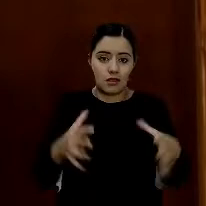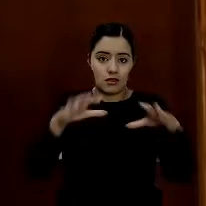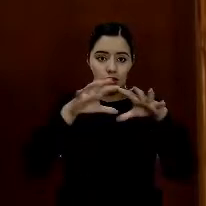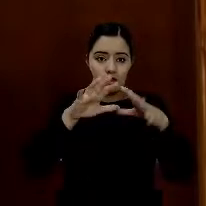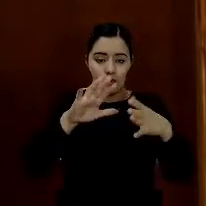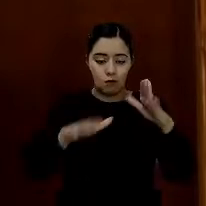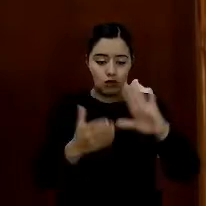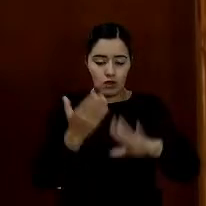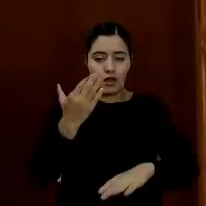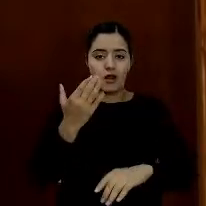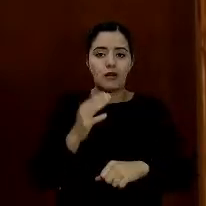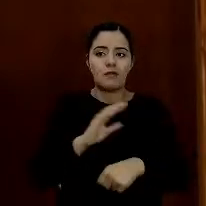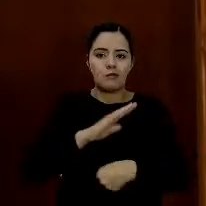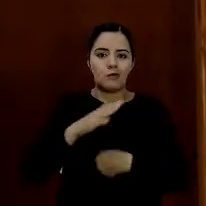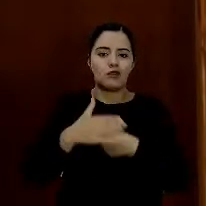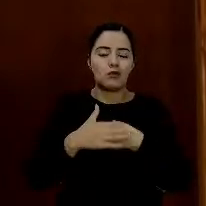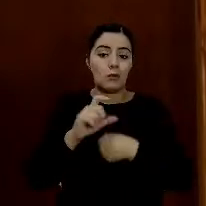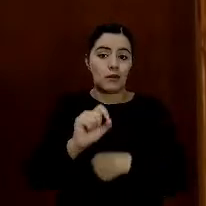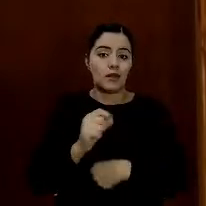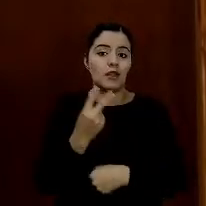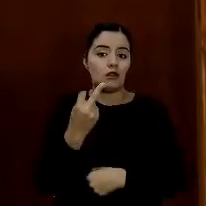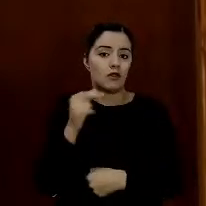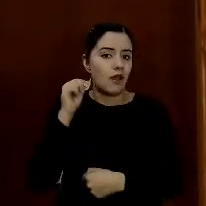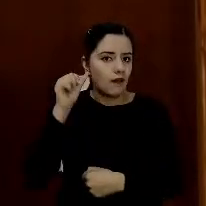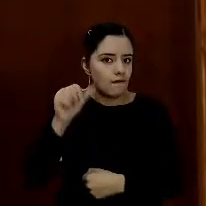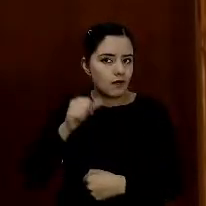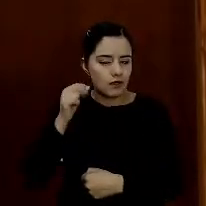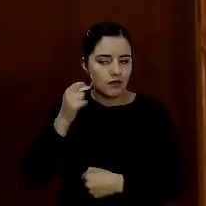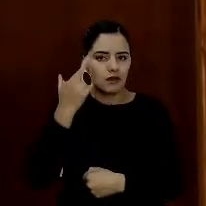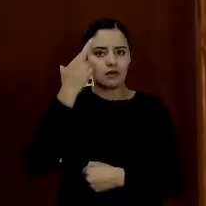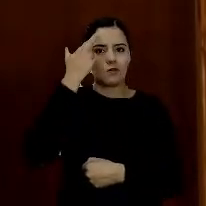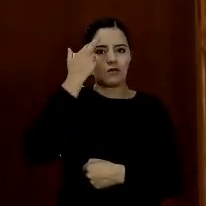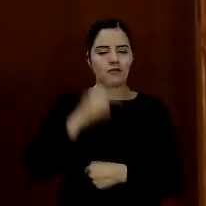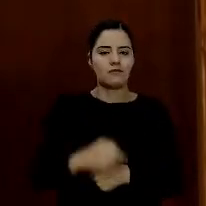próximo 22 de abril.